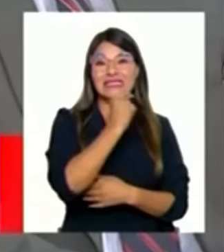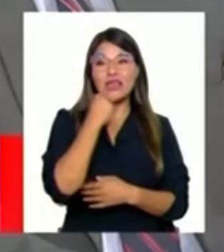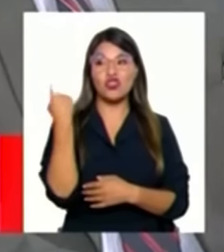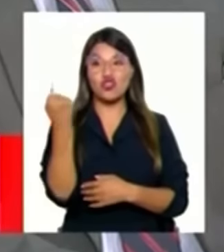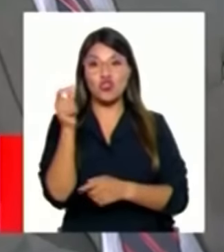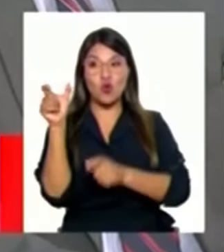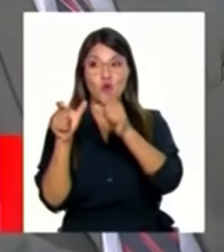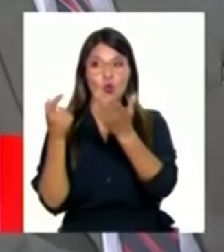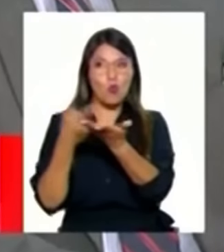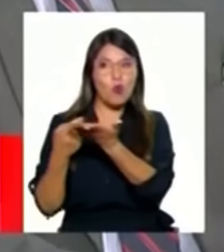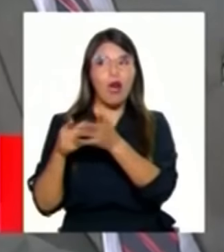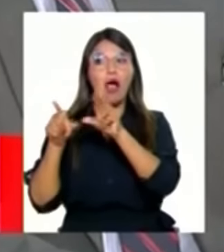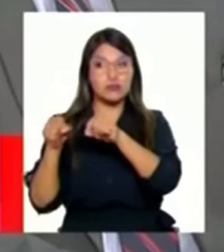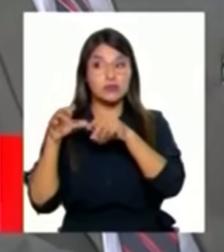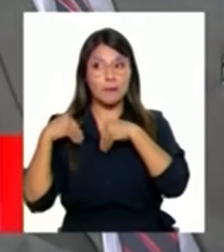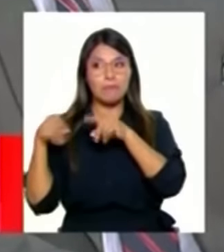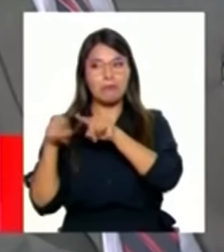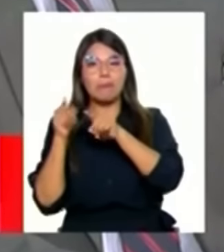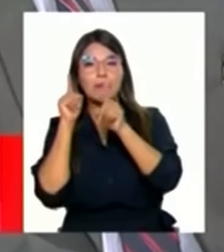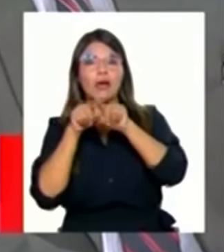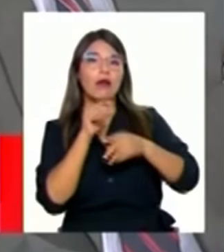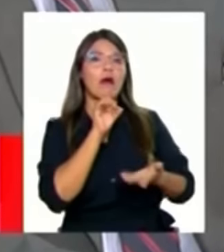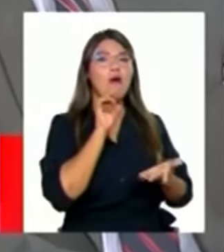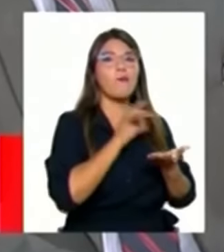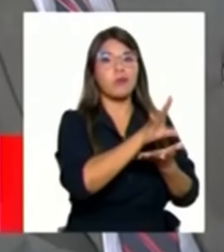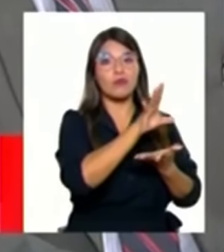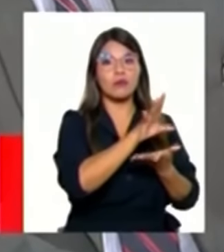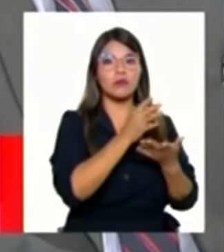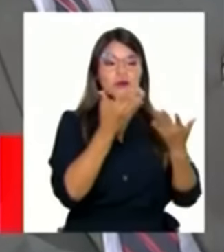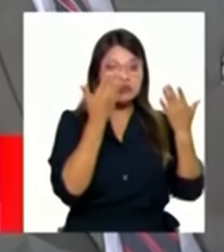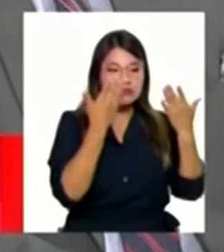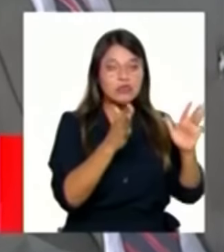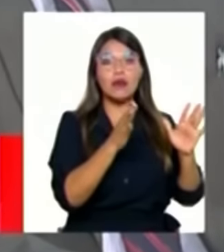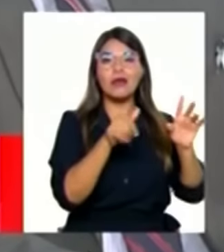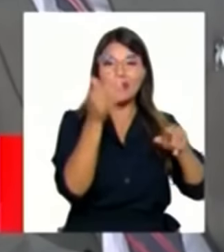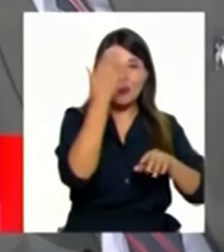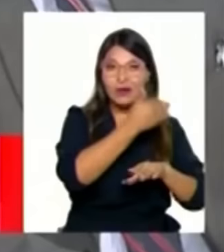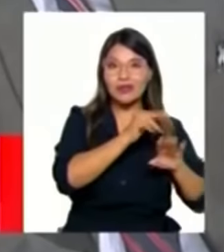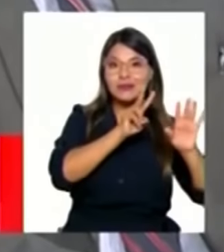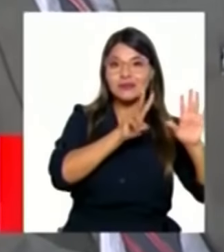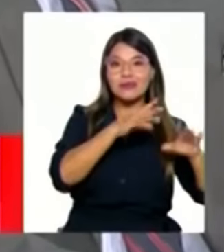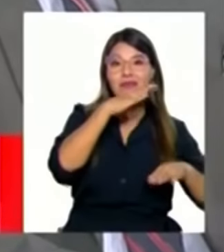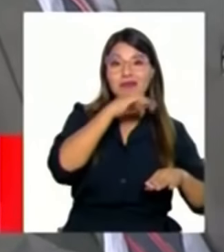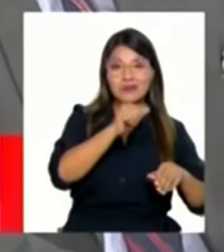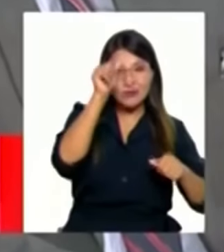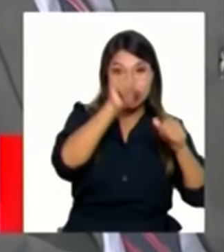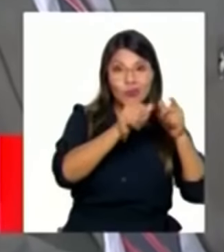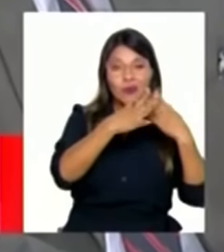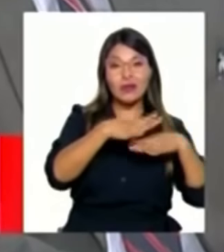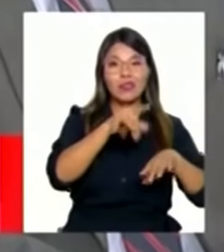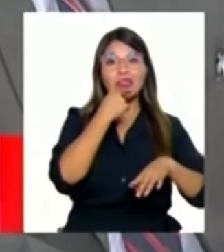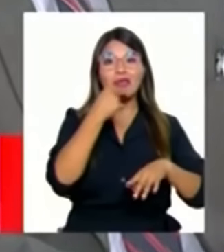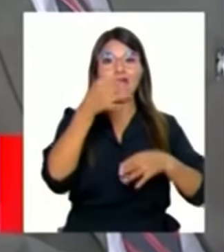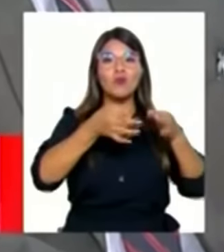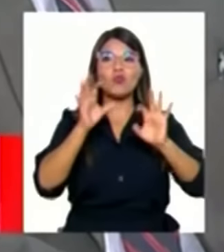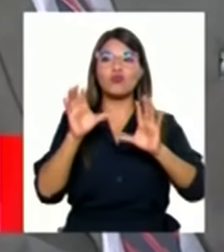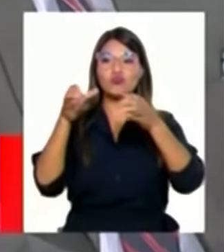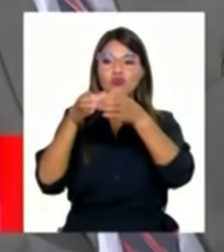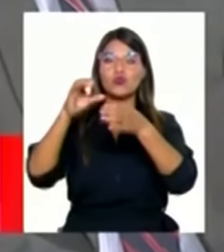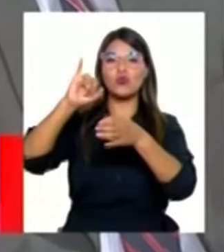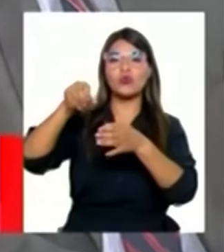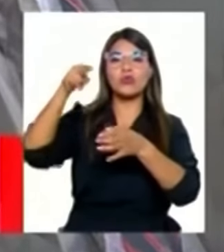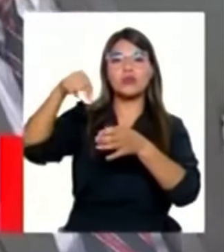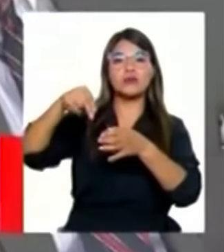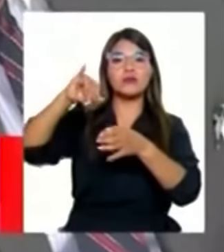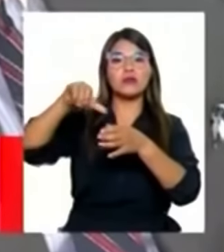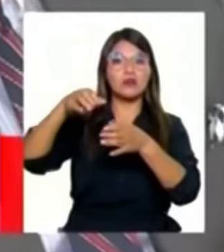a Patricia Benavides, lo que lamentablemente se logró el 7 de diciembre con la decisión de la Junta Nacional